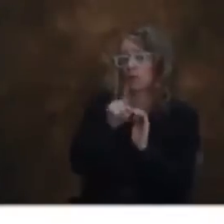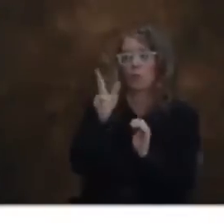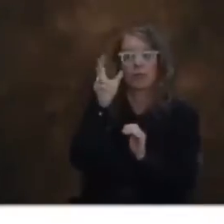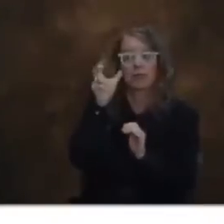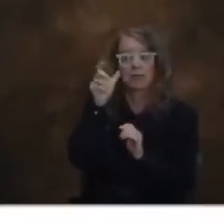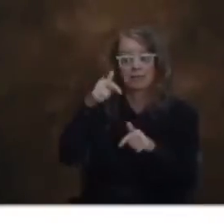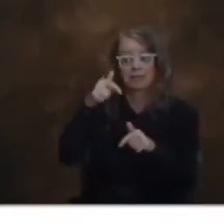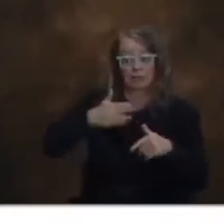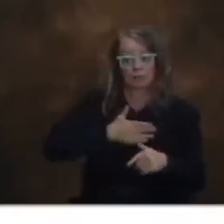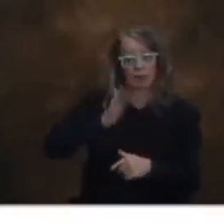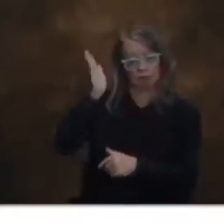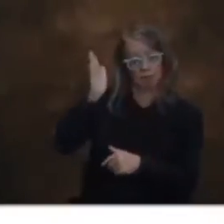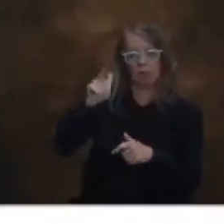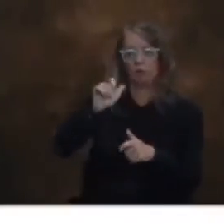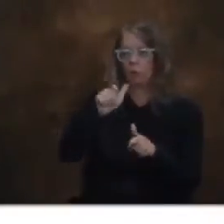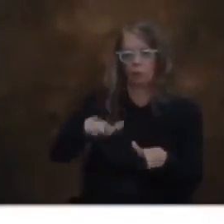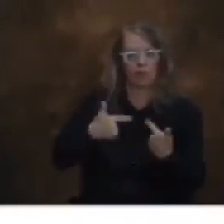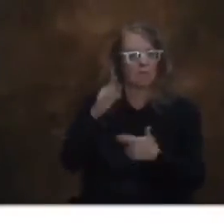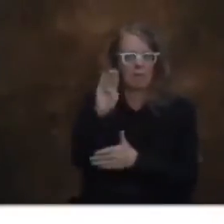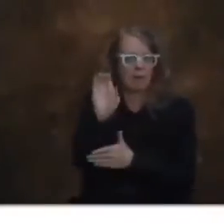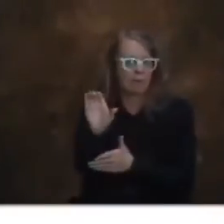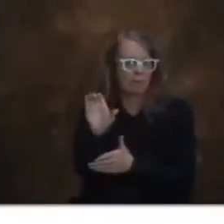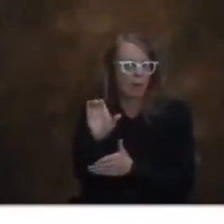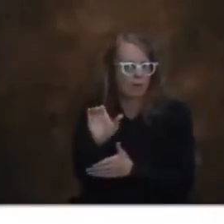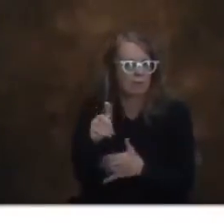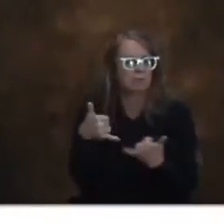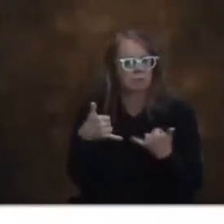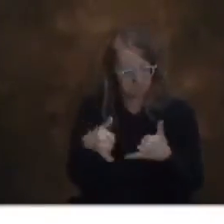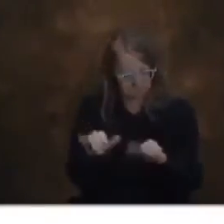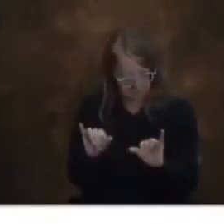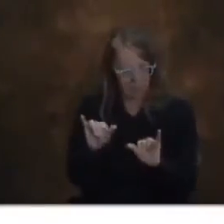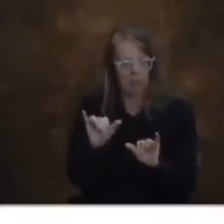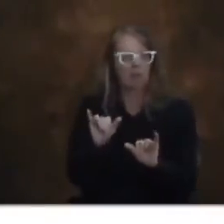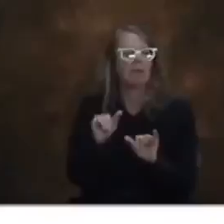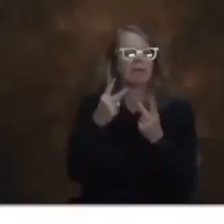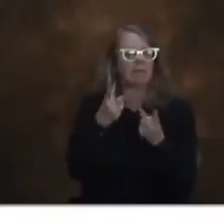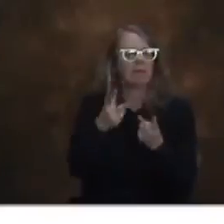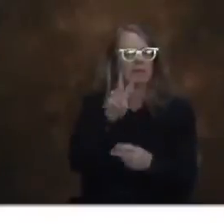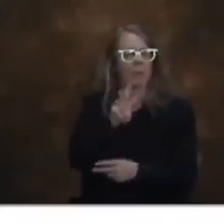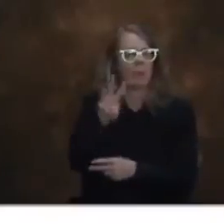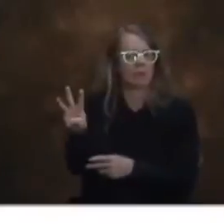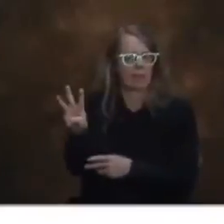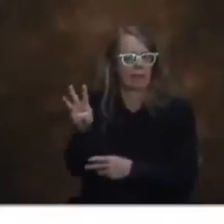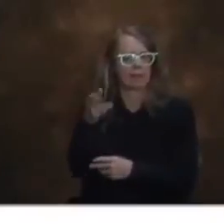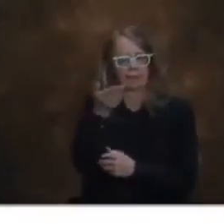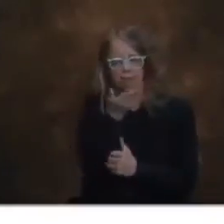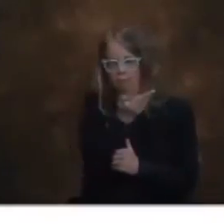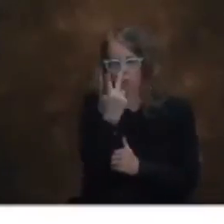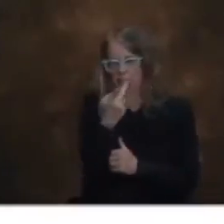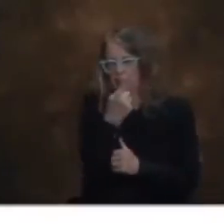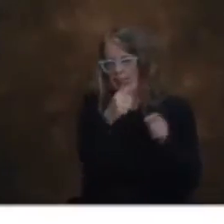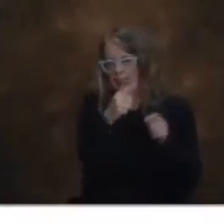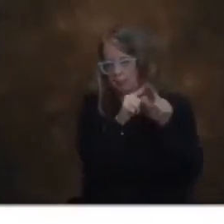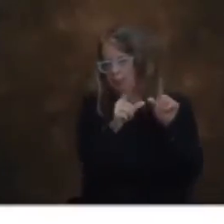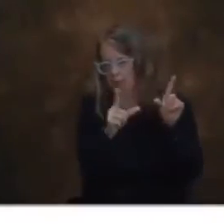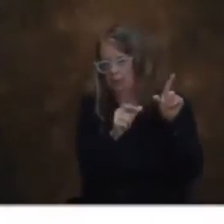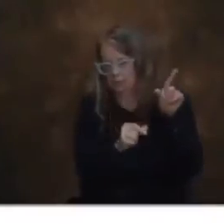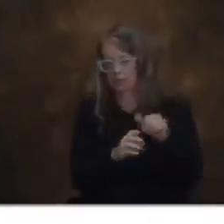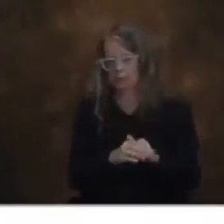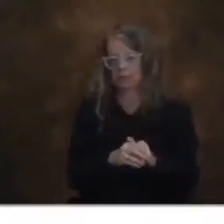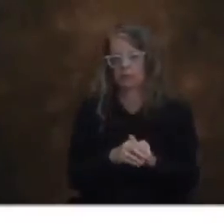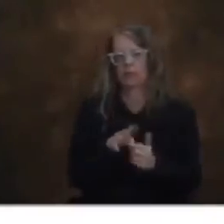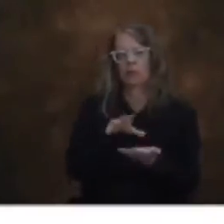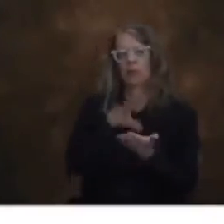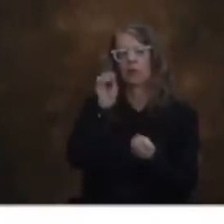en toda el área si están escuchando esta actualización y viven en otro condado pueden ir al sitio web que está en esta